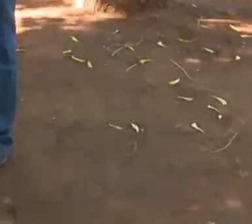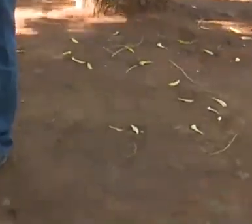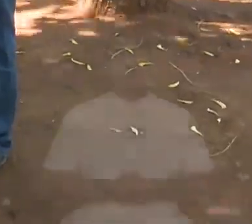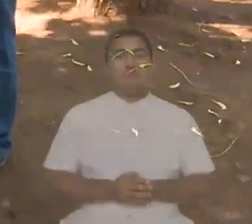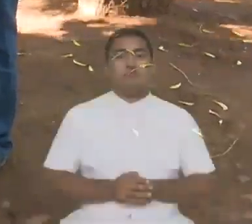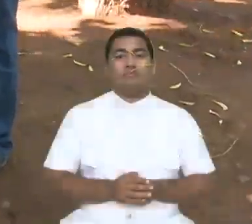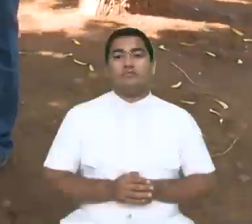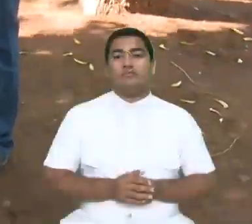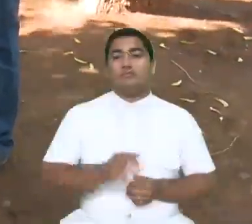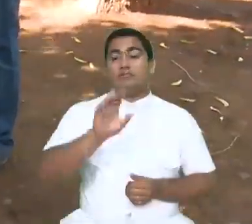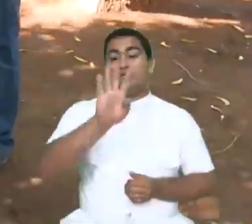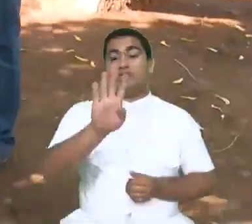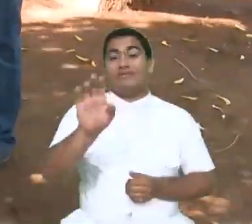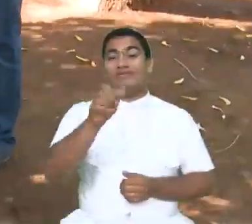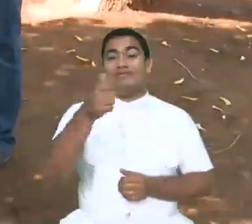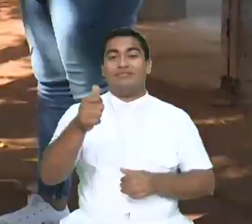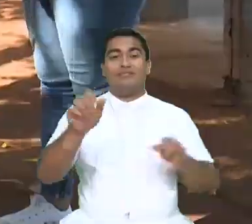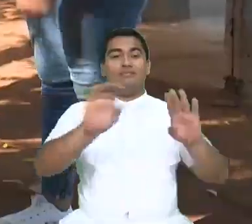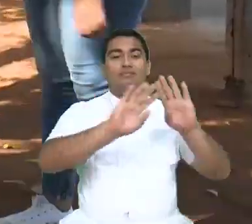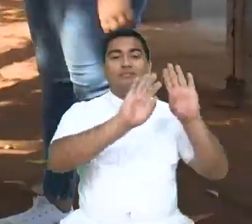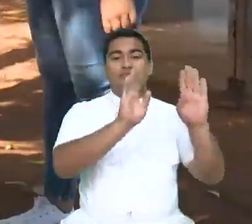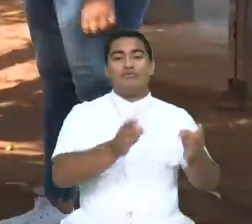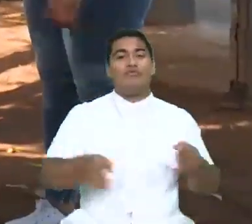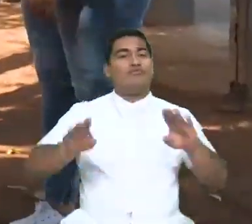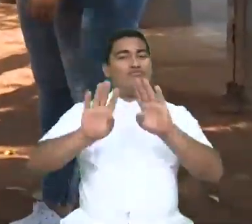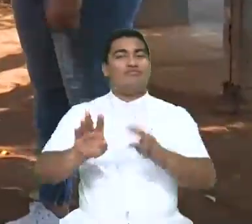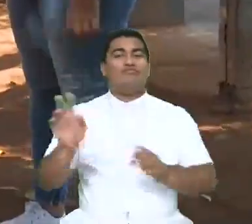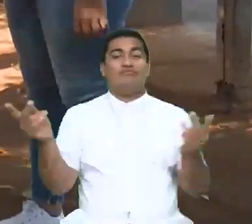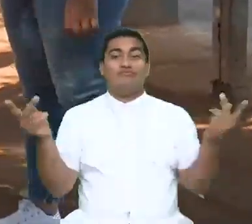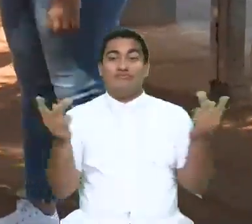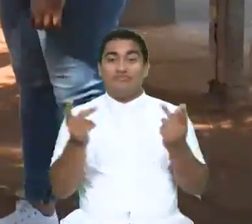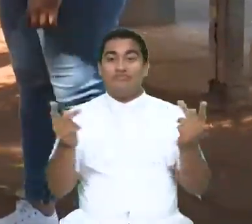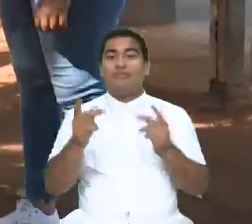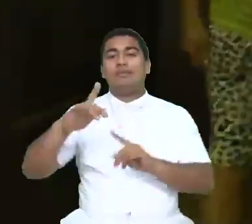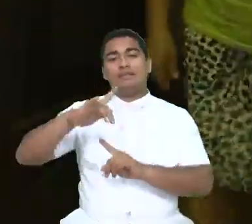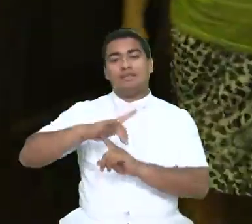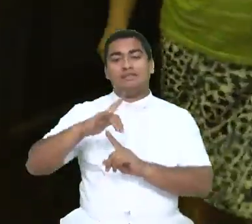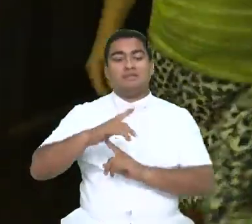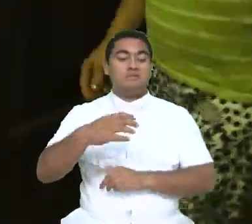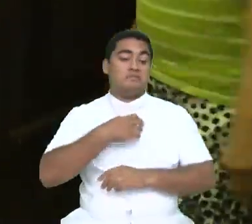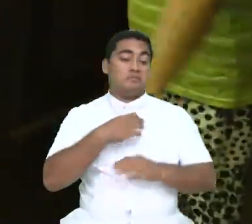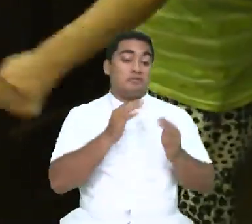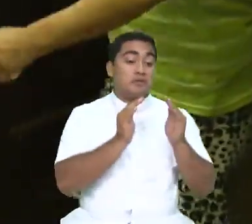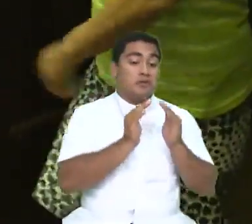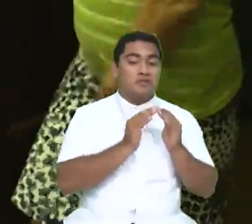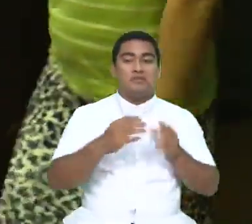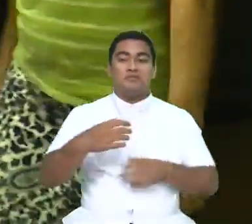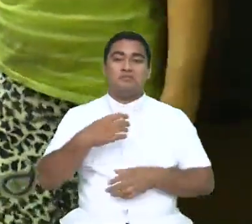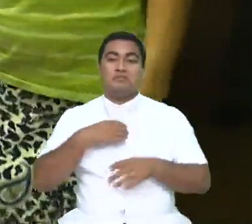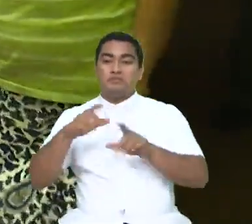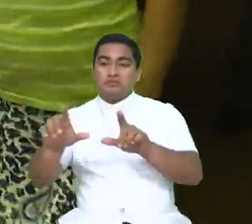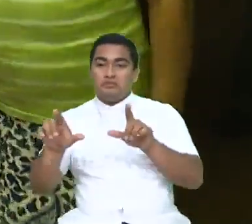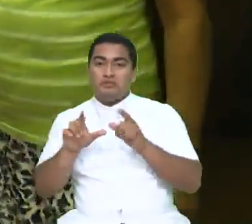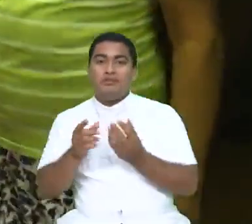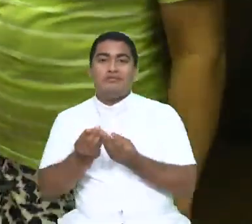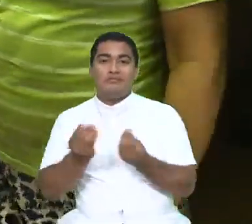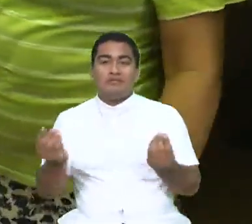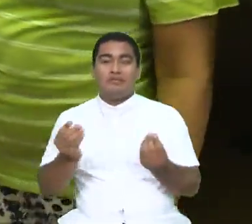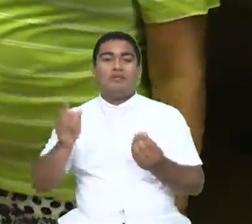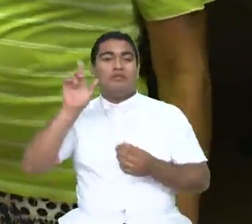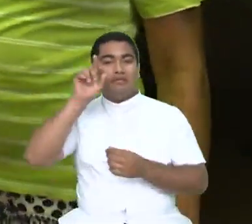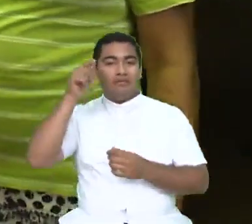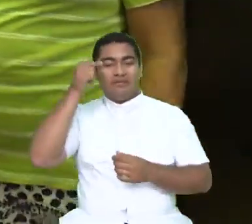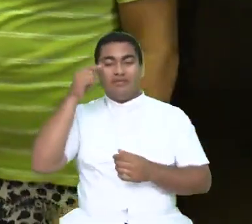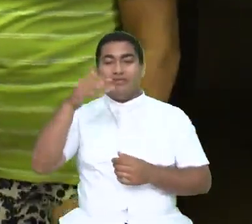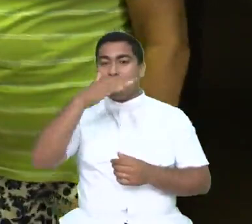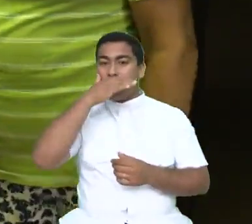Más de 46 mujeres del municipio de Tipitapa, dueñas de casitas, de parcelas, contarán con un respaldo legal, pues el buen gobierno